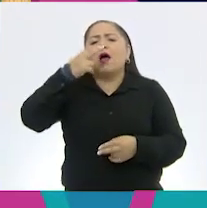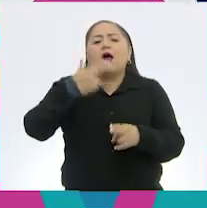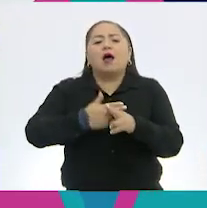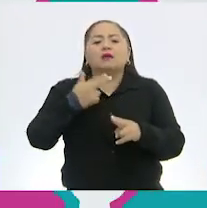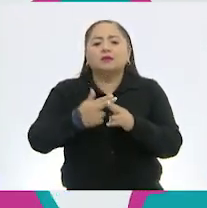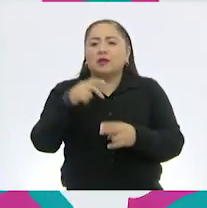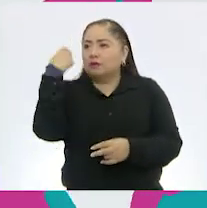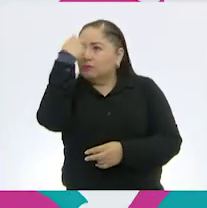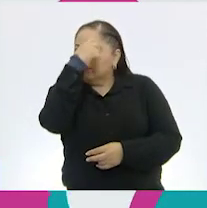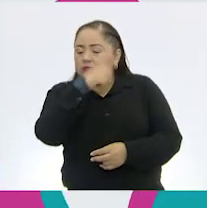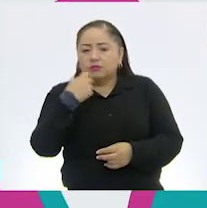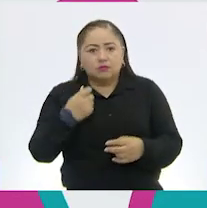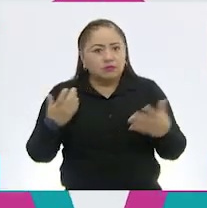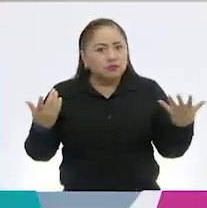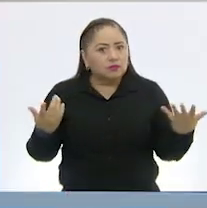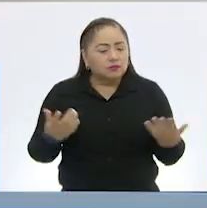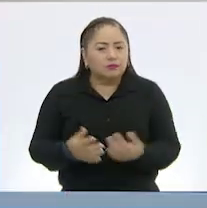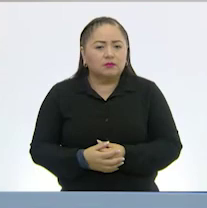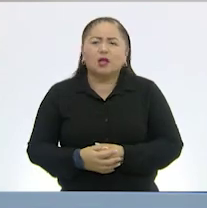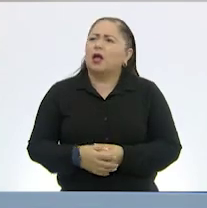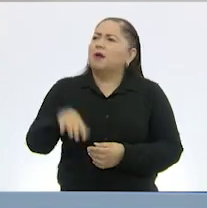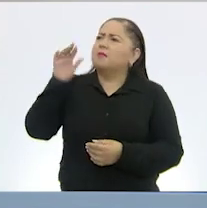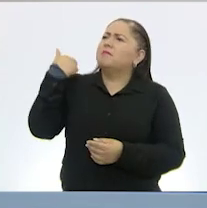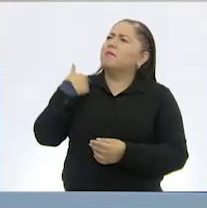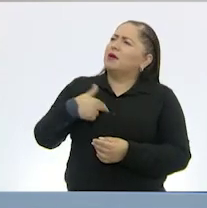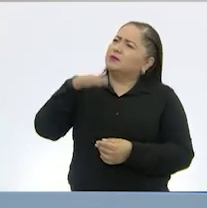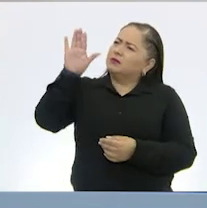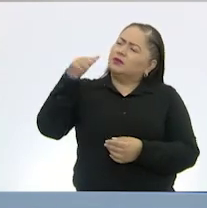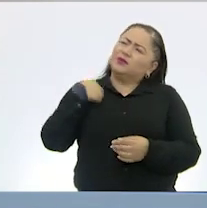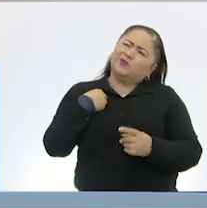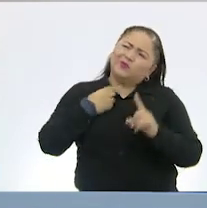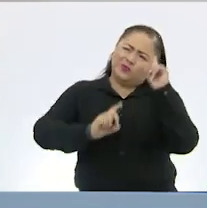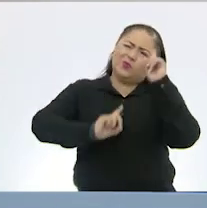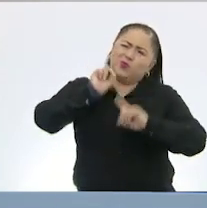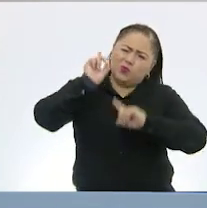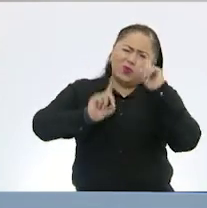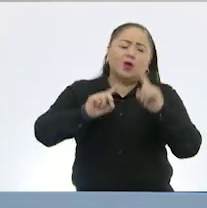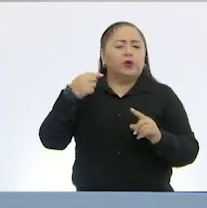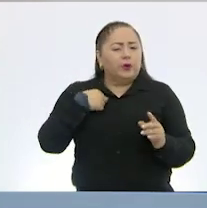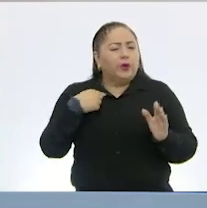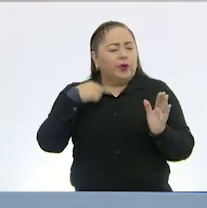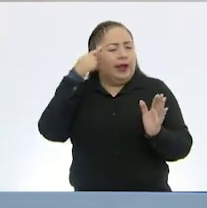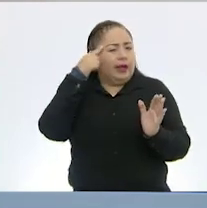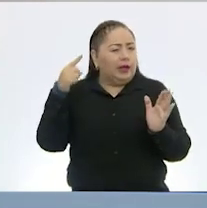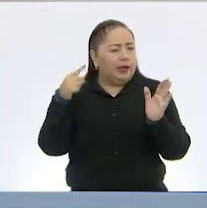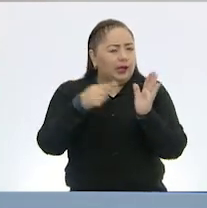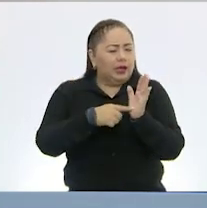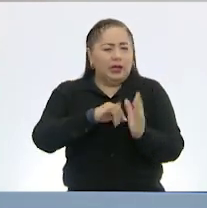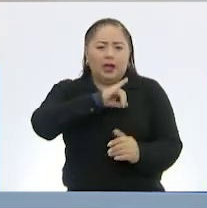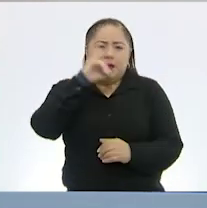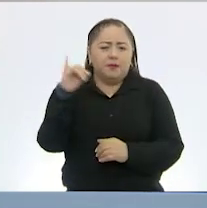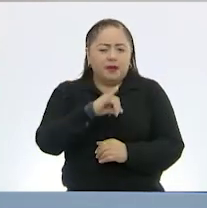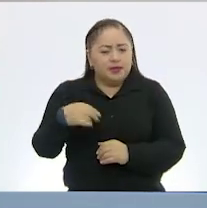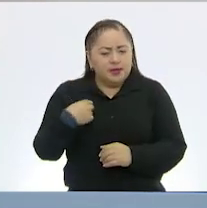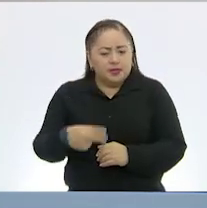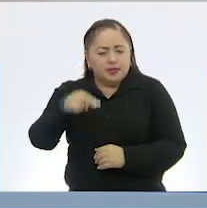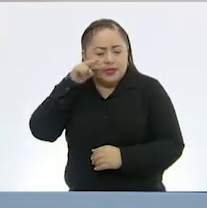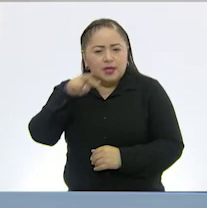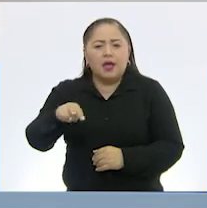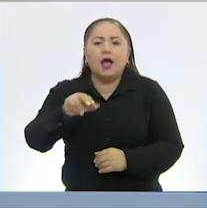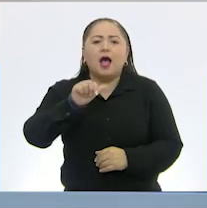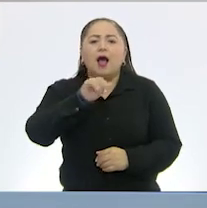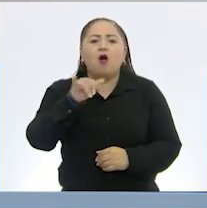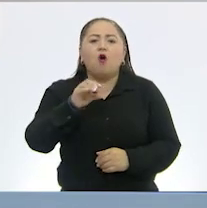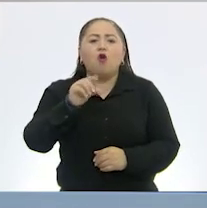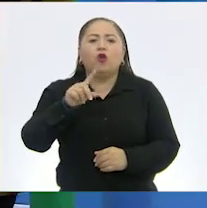en cosméticos. Maestra, me quedé con una duda. Yo creo que nunca he visto un ajolote.